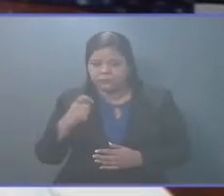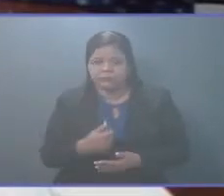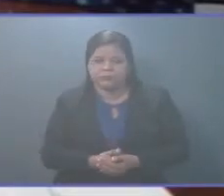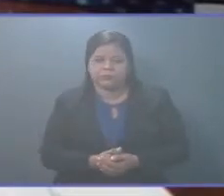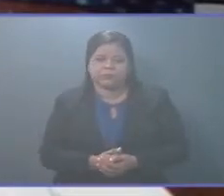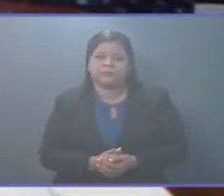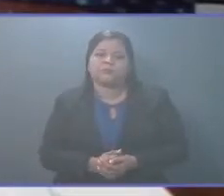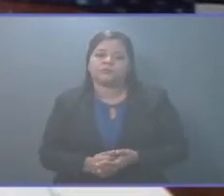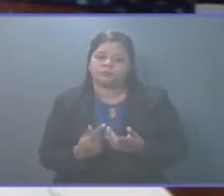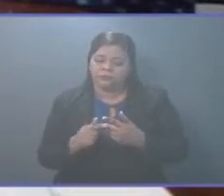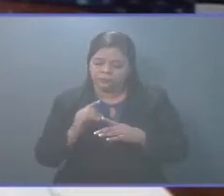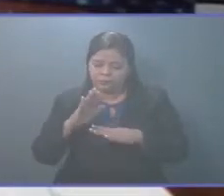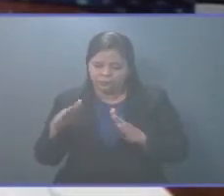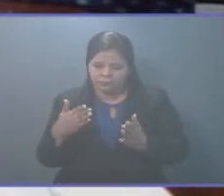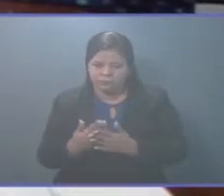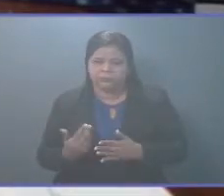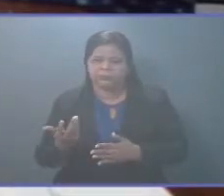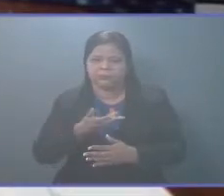estén organizados.